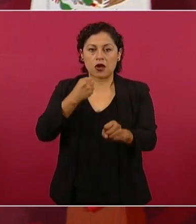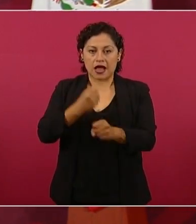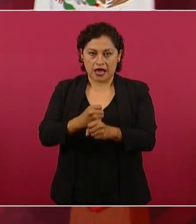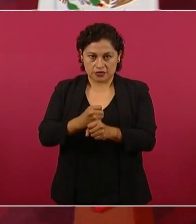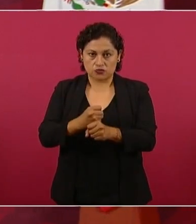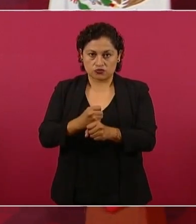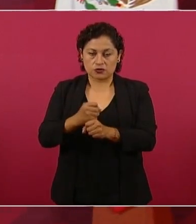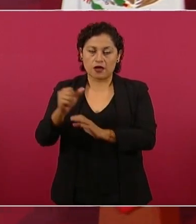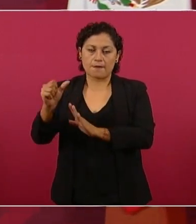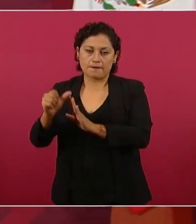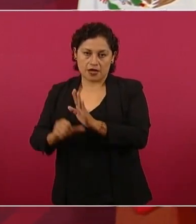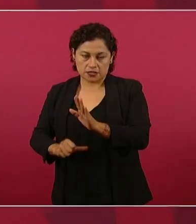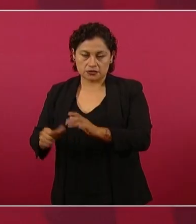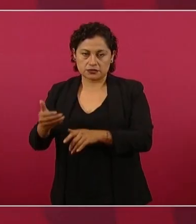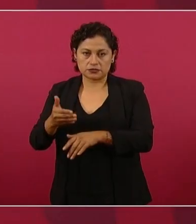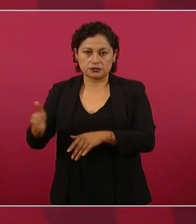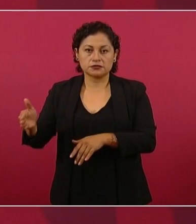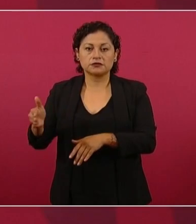siglos,